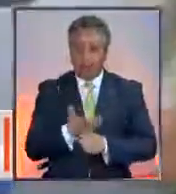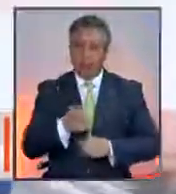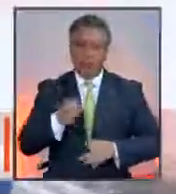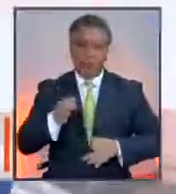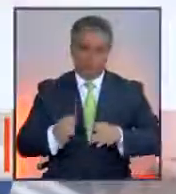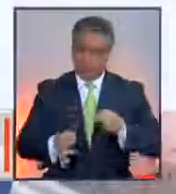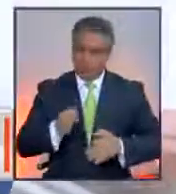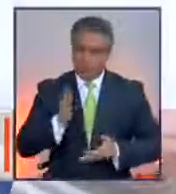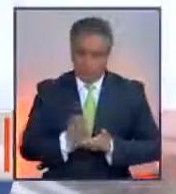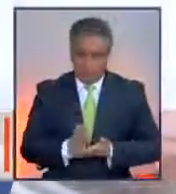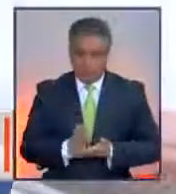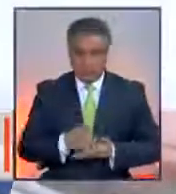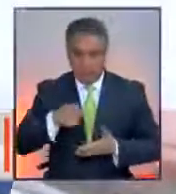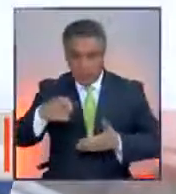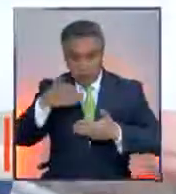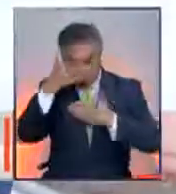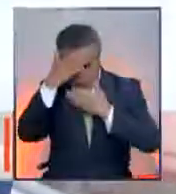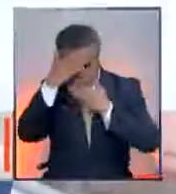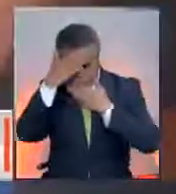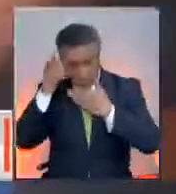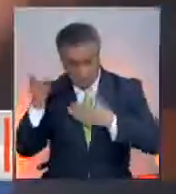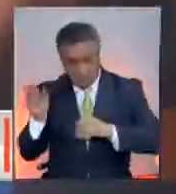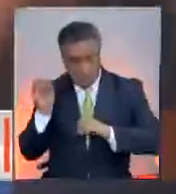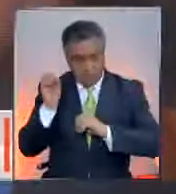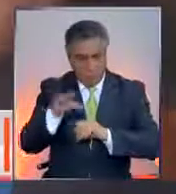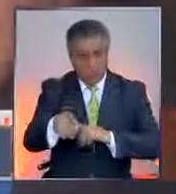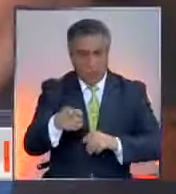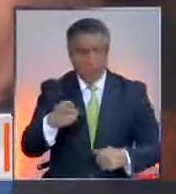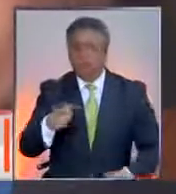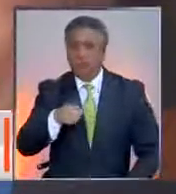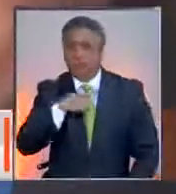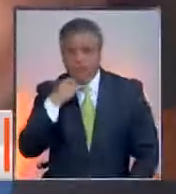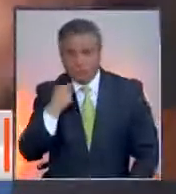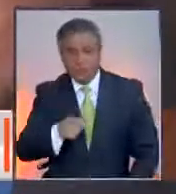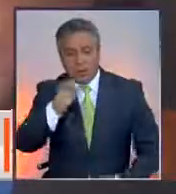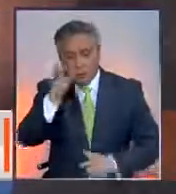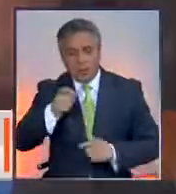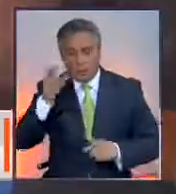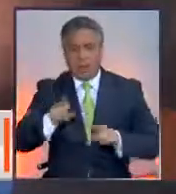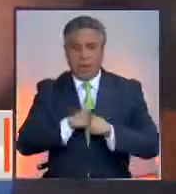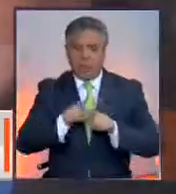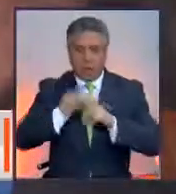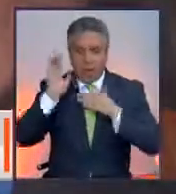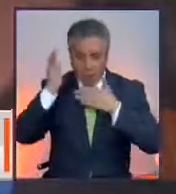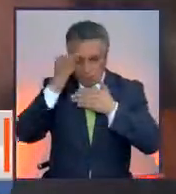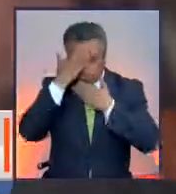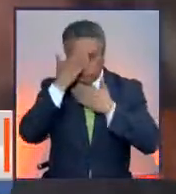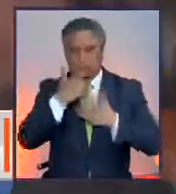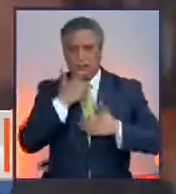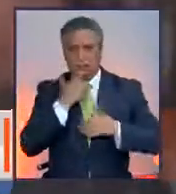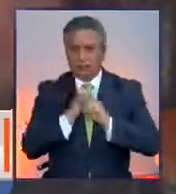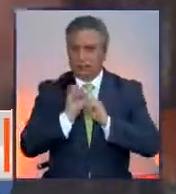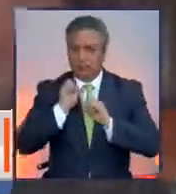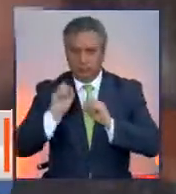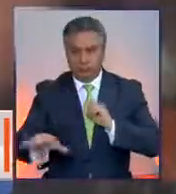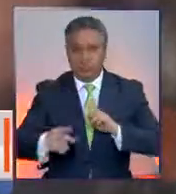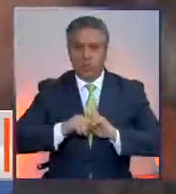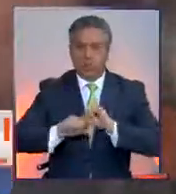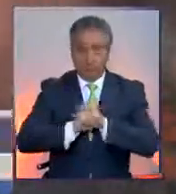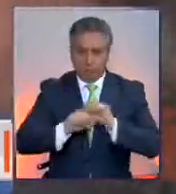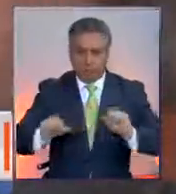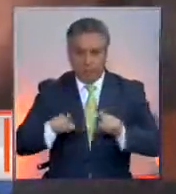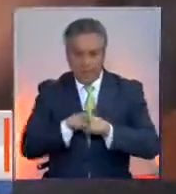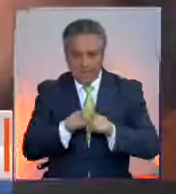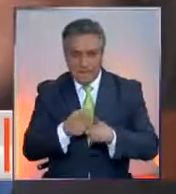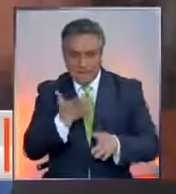Que lo mataron unos encapuchados, una gente que se tapa la cara para andar matando, para andar tirando bombas, para hacer daño,